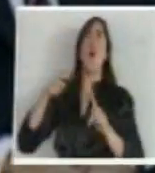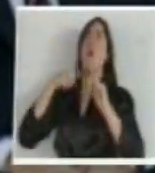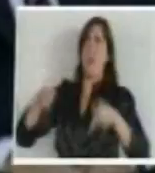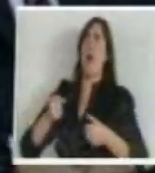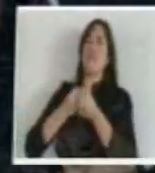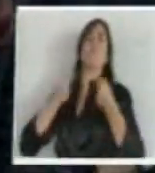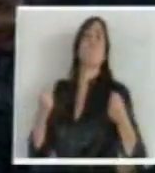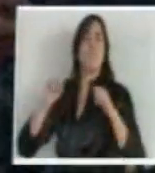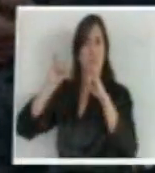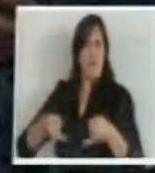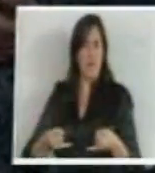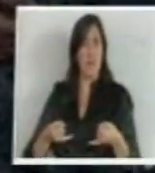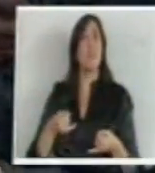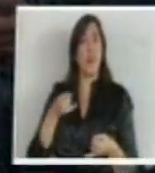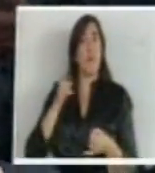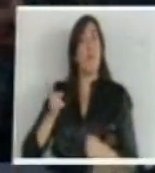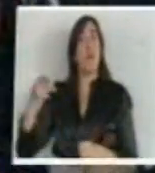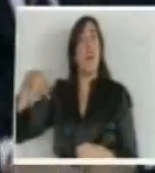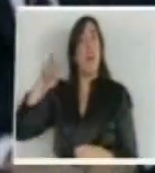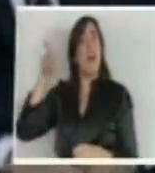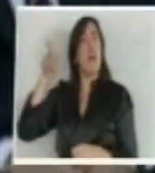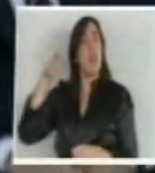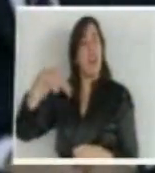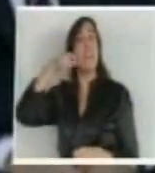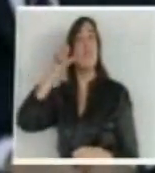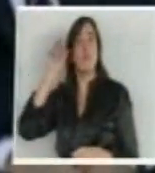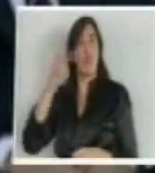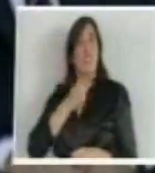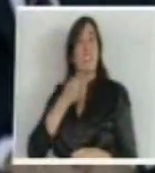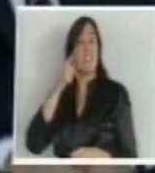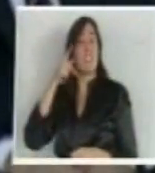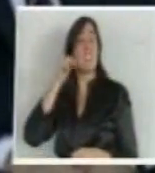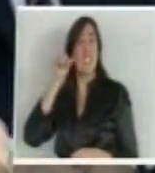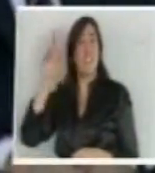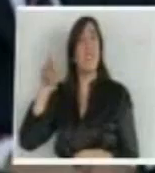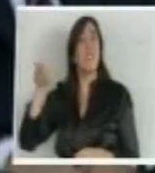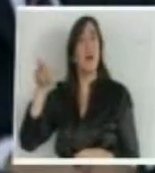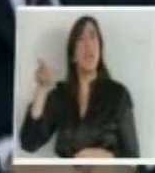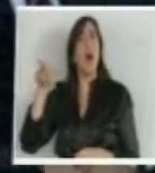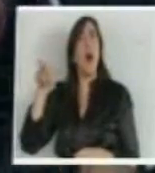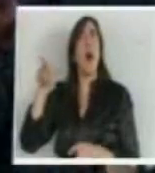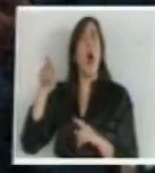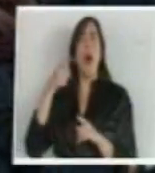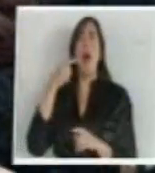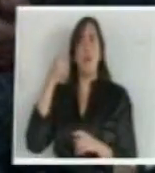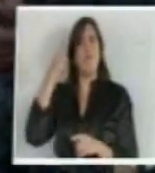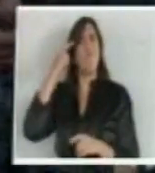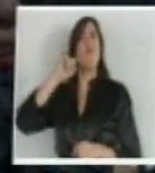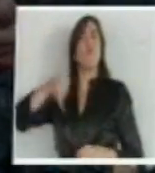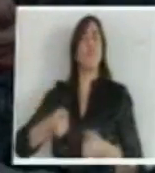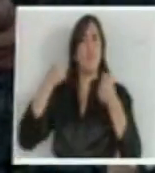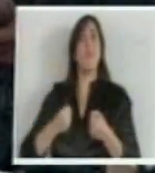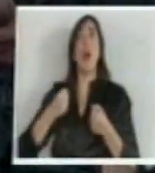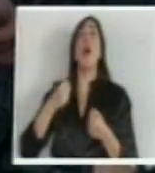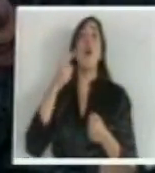Él supo que otro país era posible, como también lo supieron esos